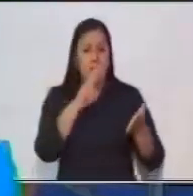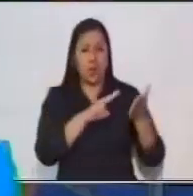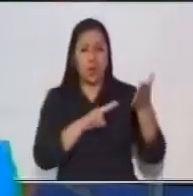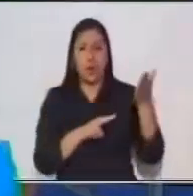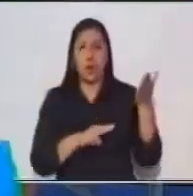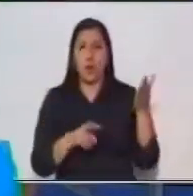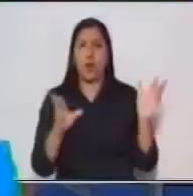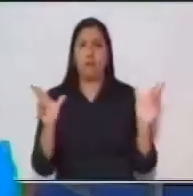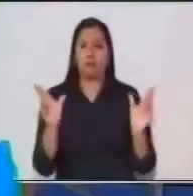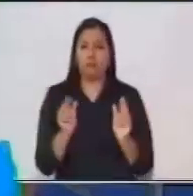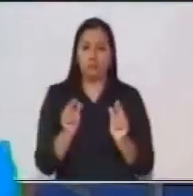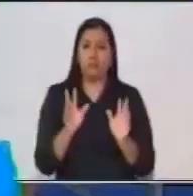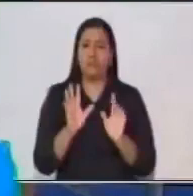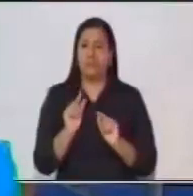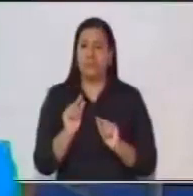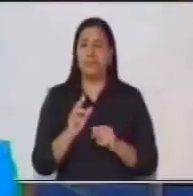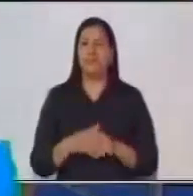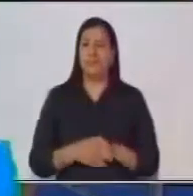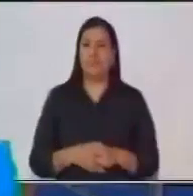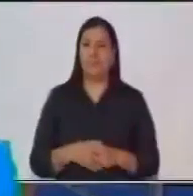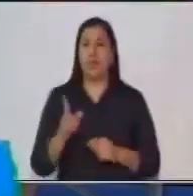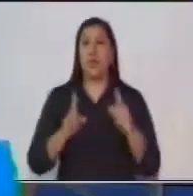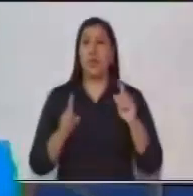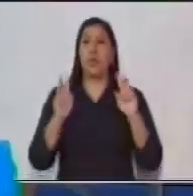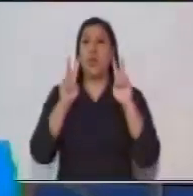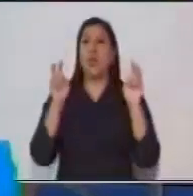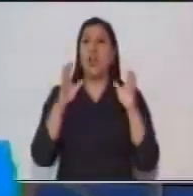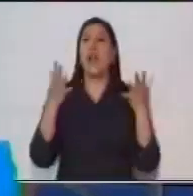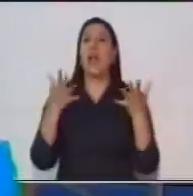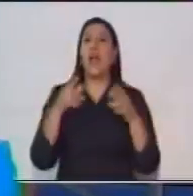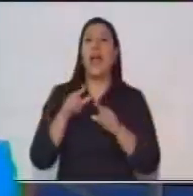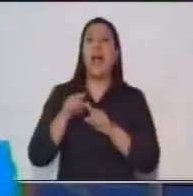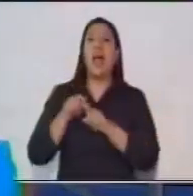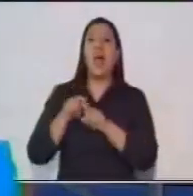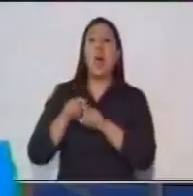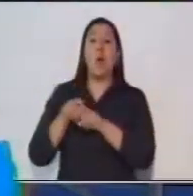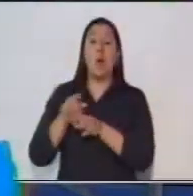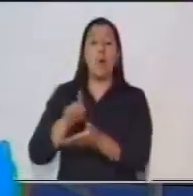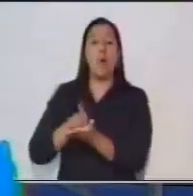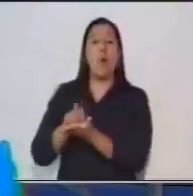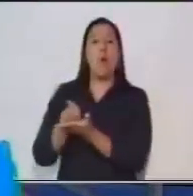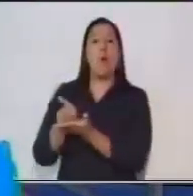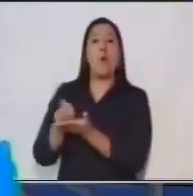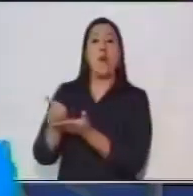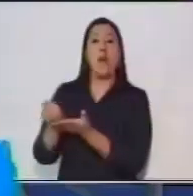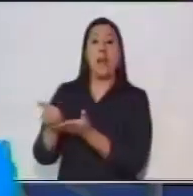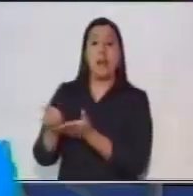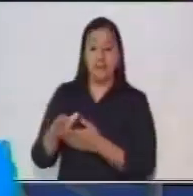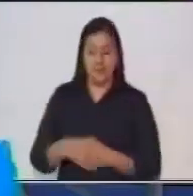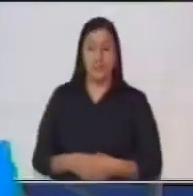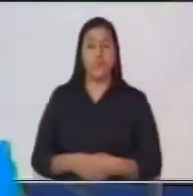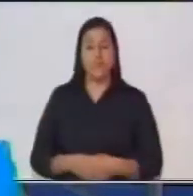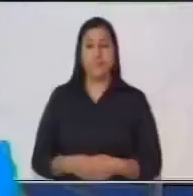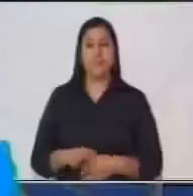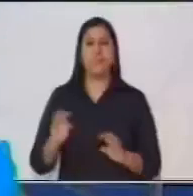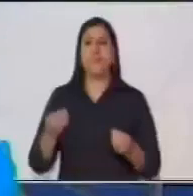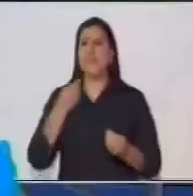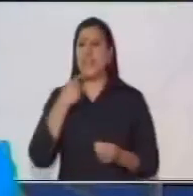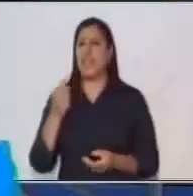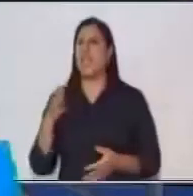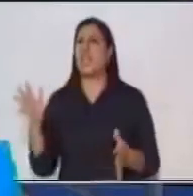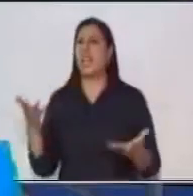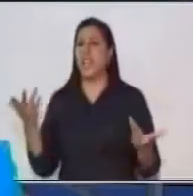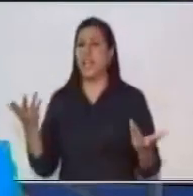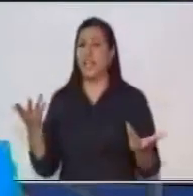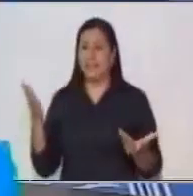breve, que es acerca de la oruga. ¿Y qué nos dice? Bien, acá